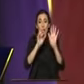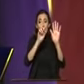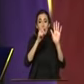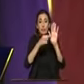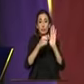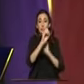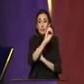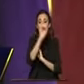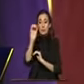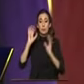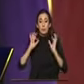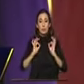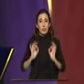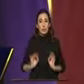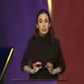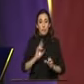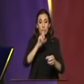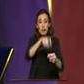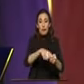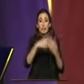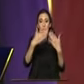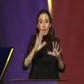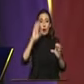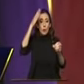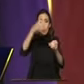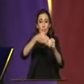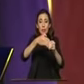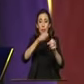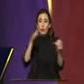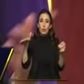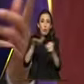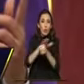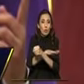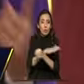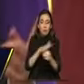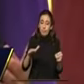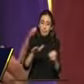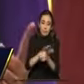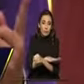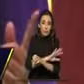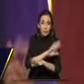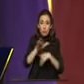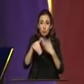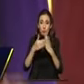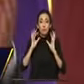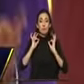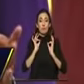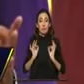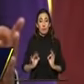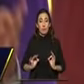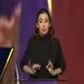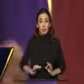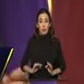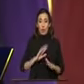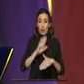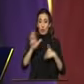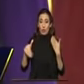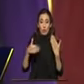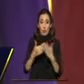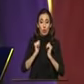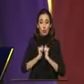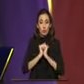el objetivo es todos, todos, todos. Esa es la manera holística de ver la vida, todos y para